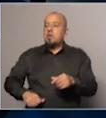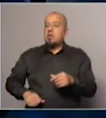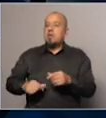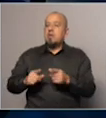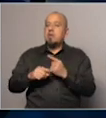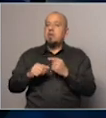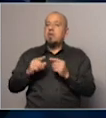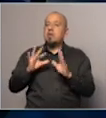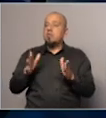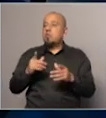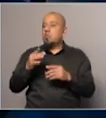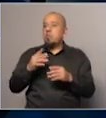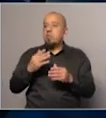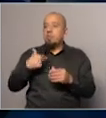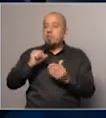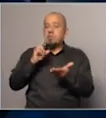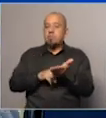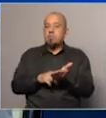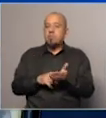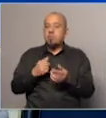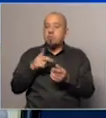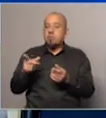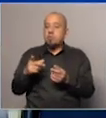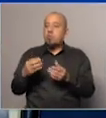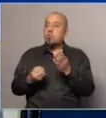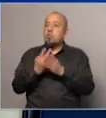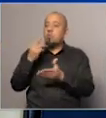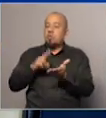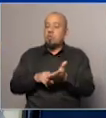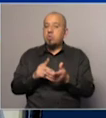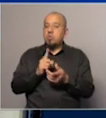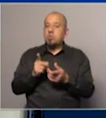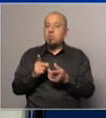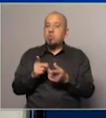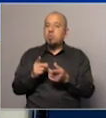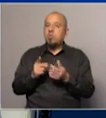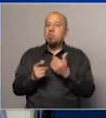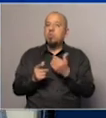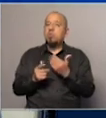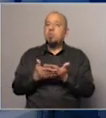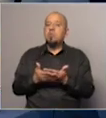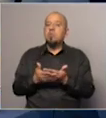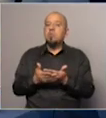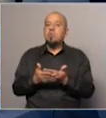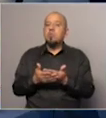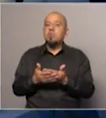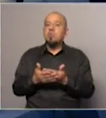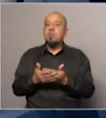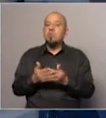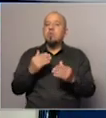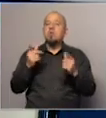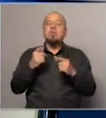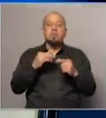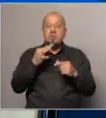no más impuestos primero no estamos planteando un nuevo impuesto estamos planteando incrementar un impuesto se ha querido entrar un